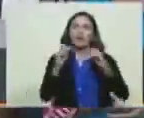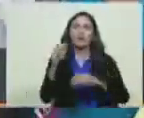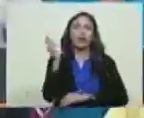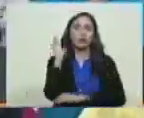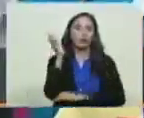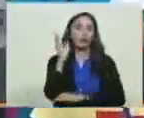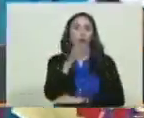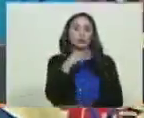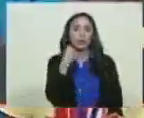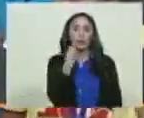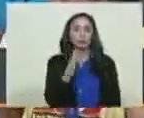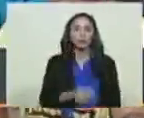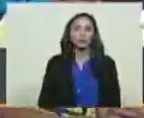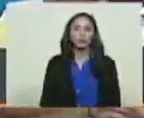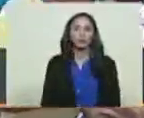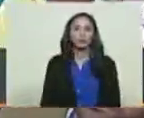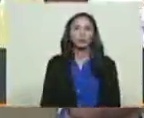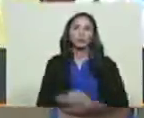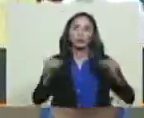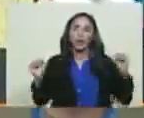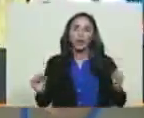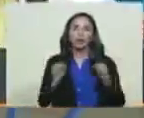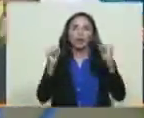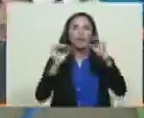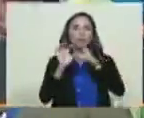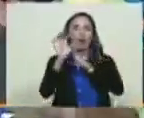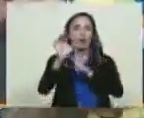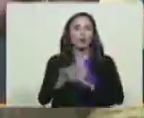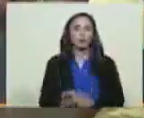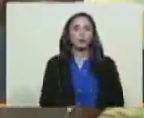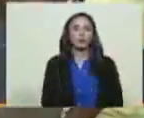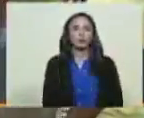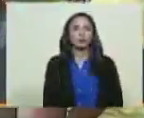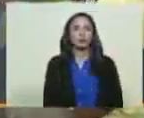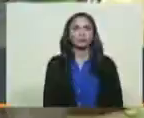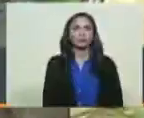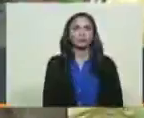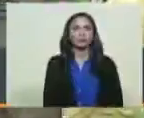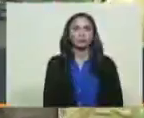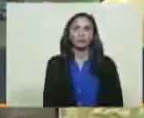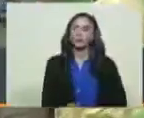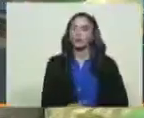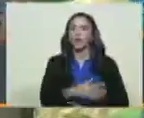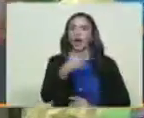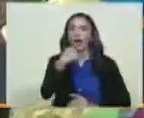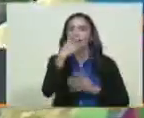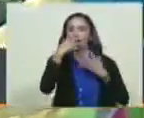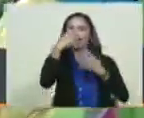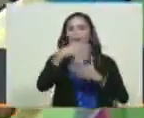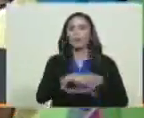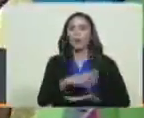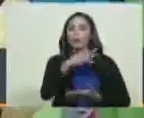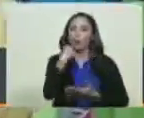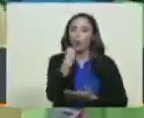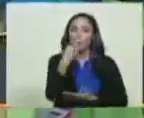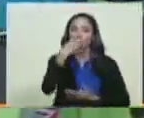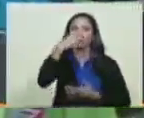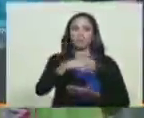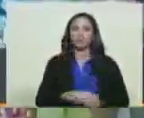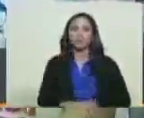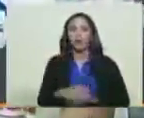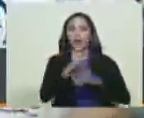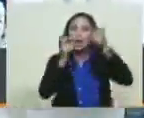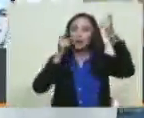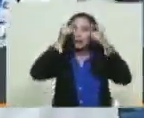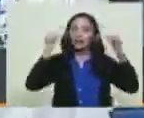congreso de la juventud que viva la patria joven digamos con la fuerza de la juventud y del futuro